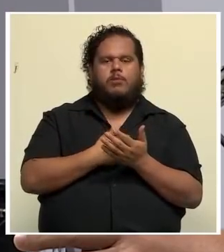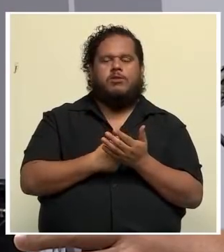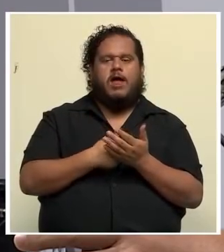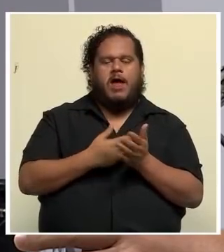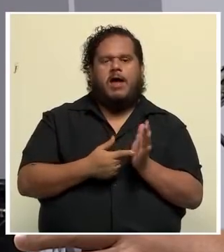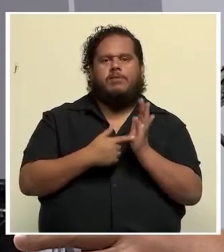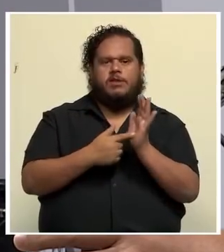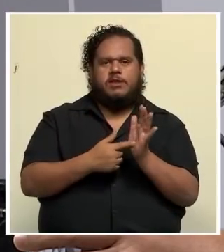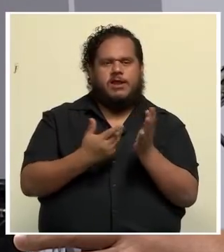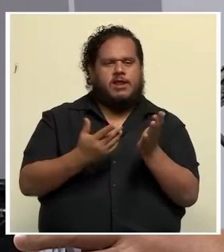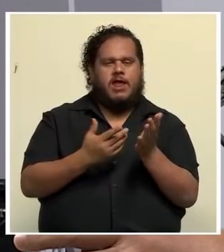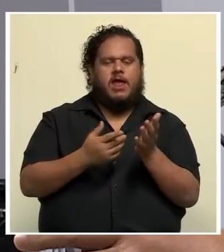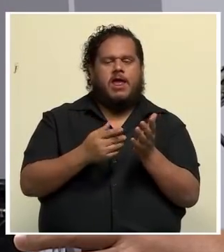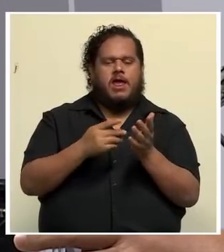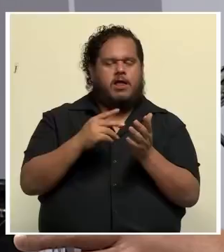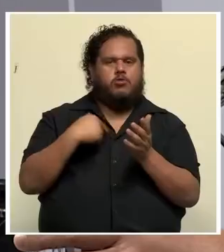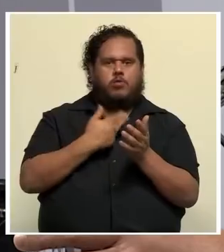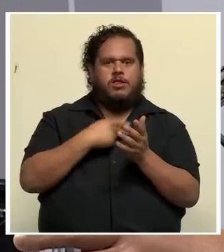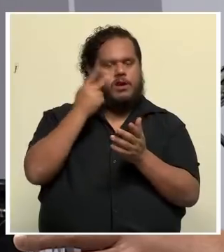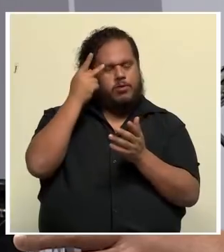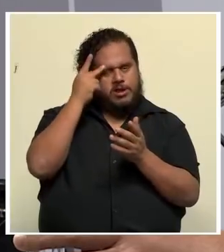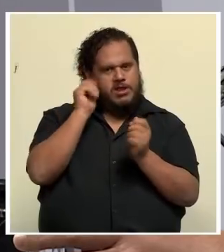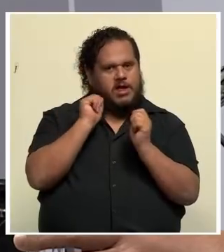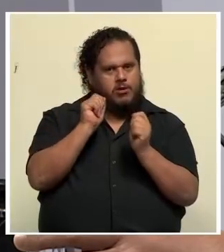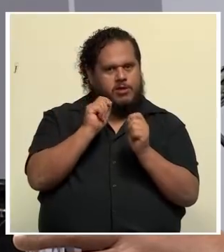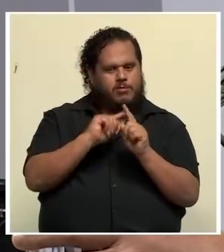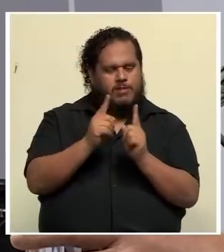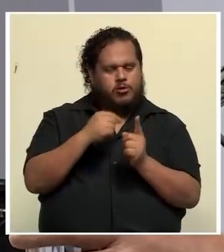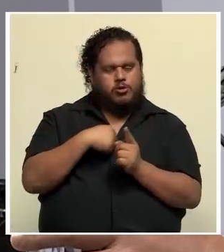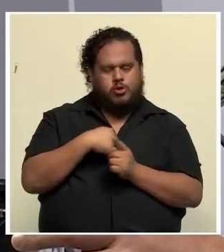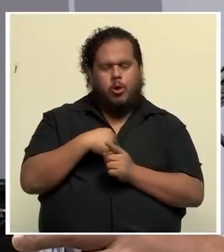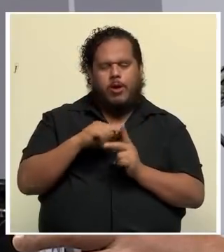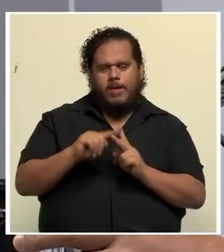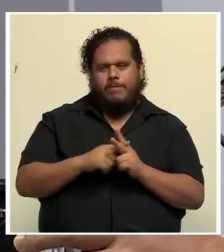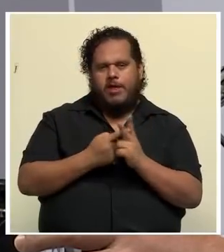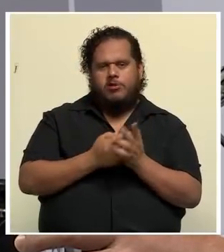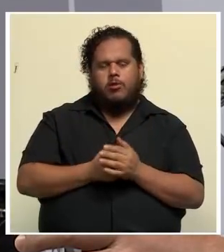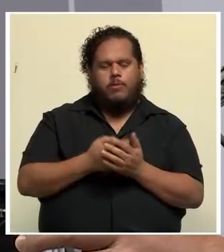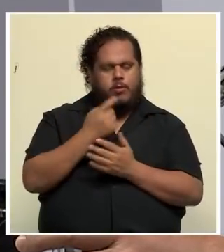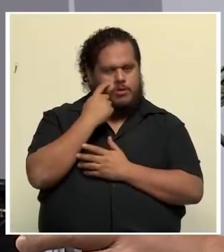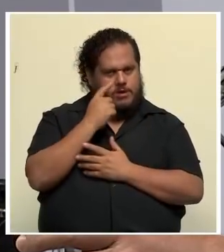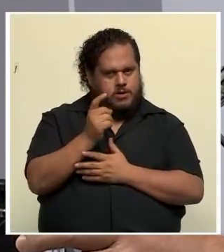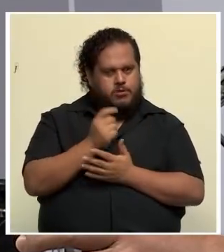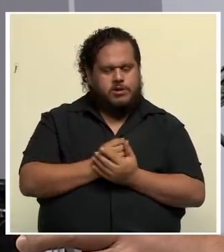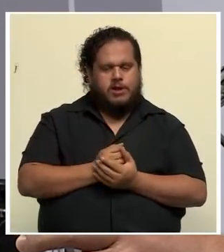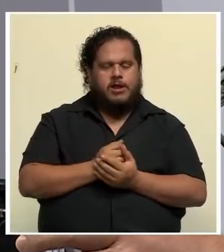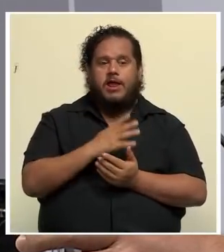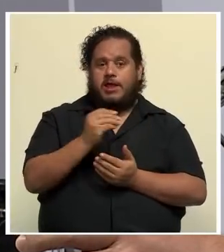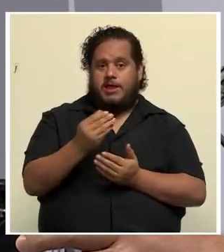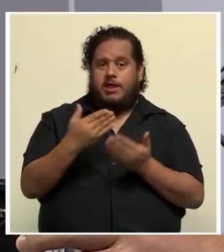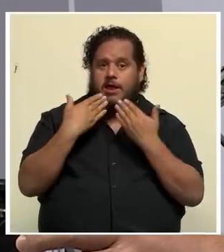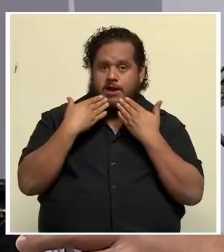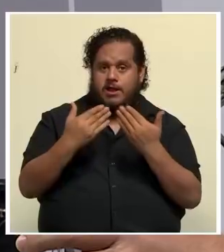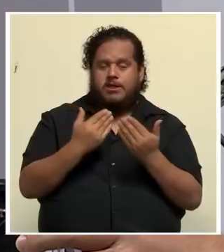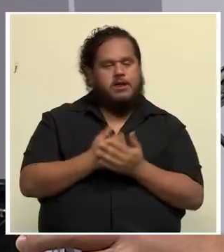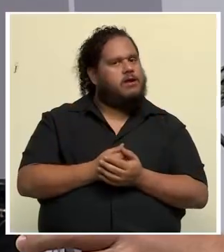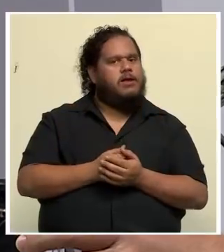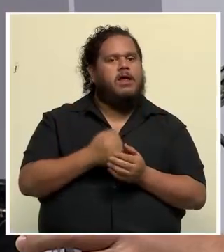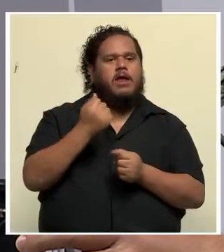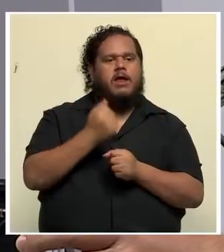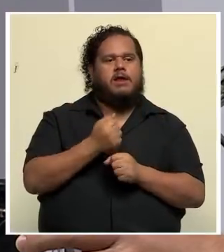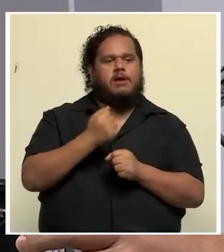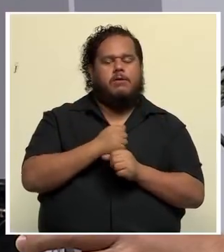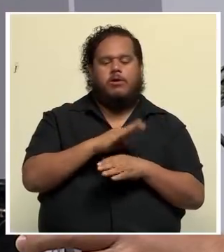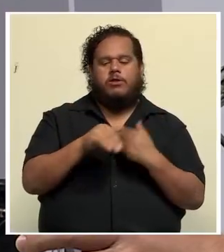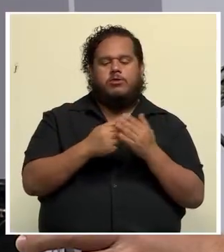todo la política de educación. Pero yo aquí empiezo por reconocer y agradecer el trabajo